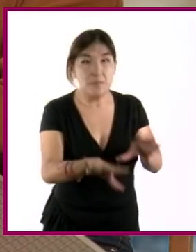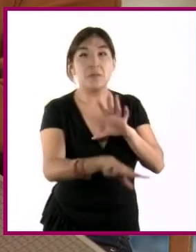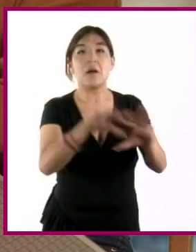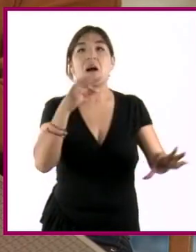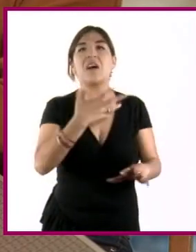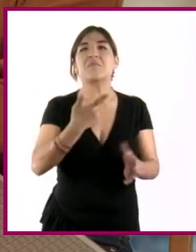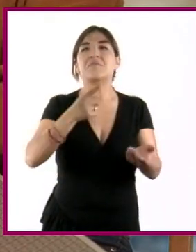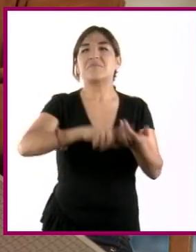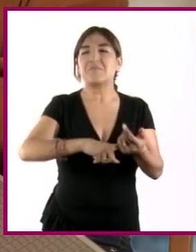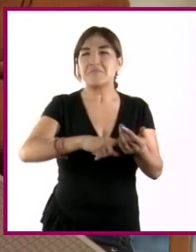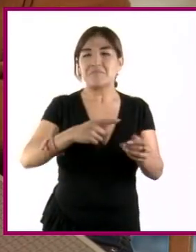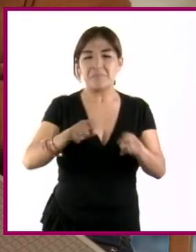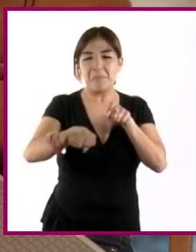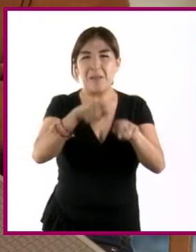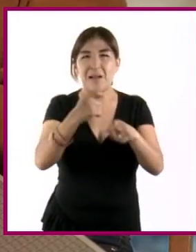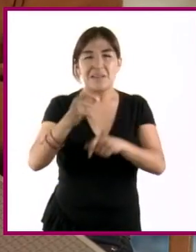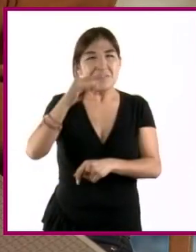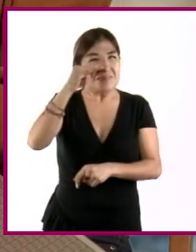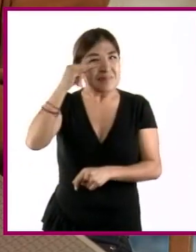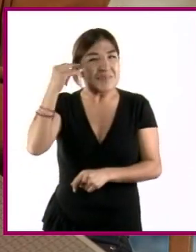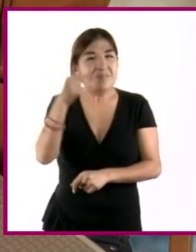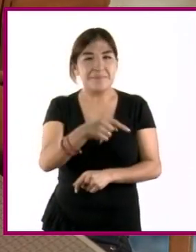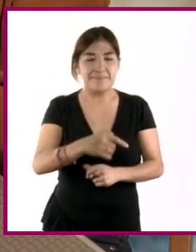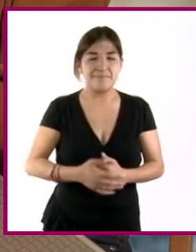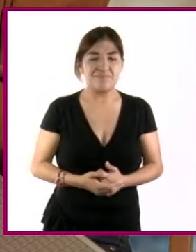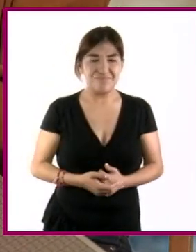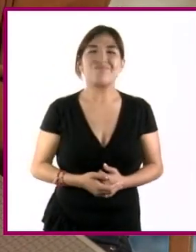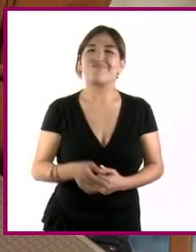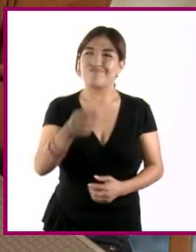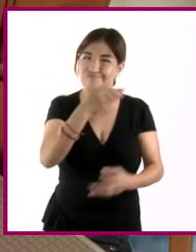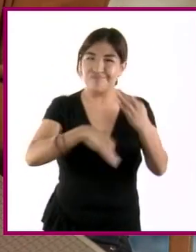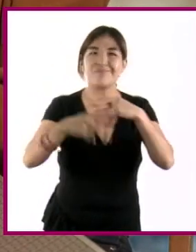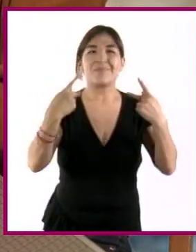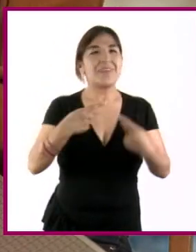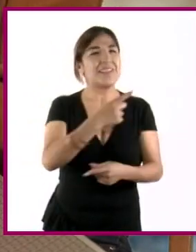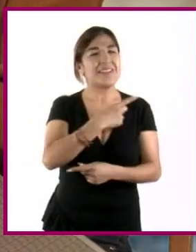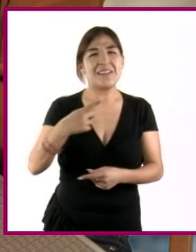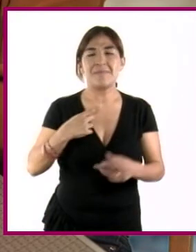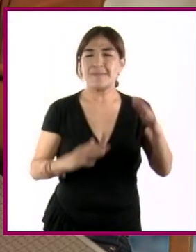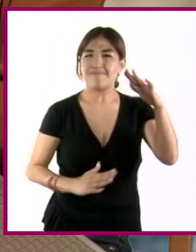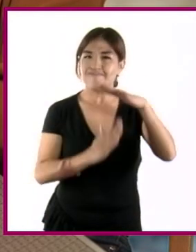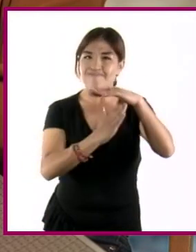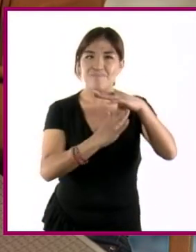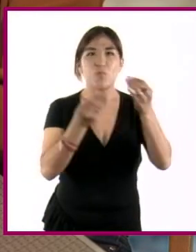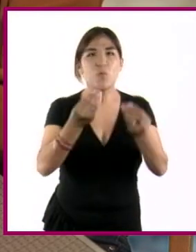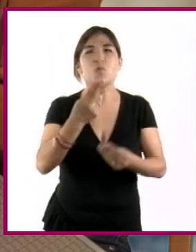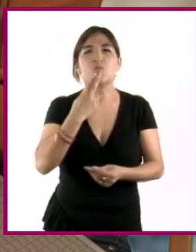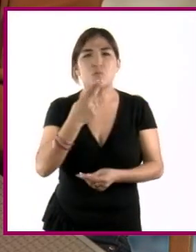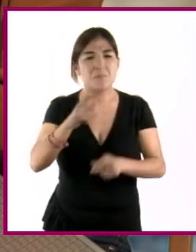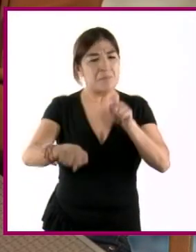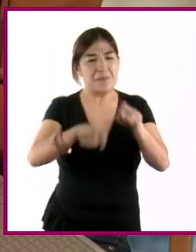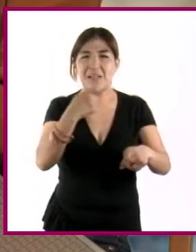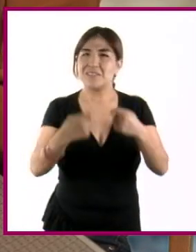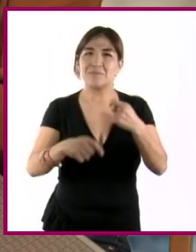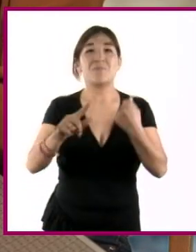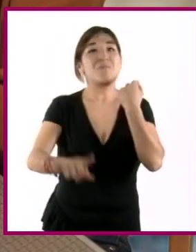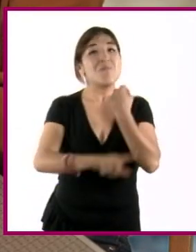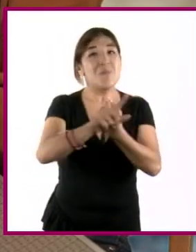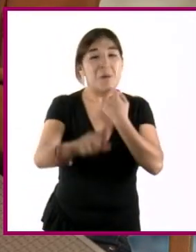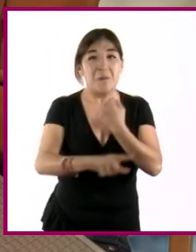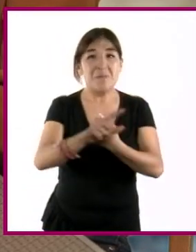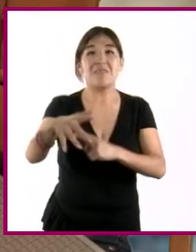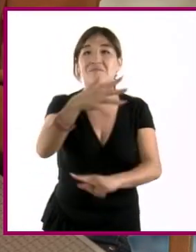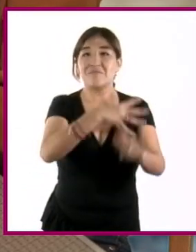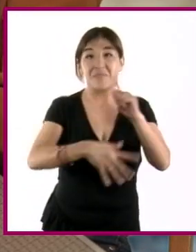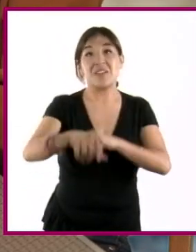serio, Memo. Todos debemos parar la contaminación por plásticos. Es una problemática no solo ambiental, sino también